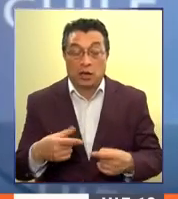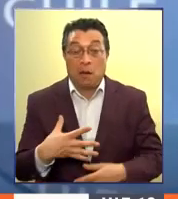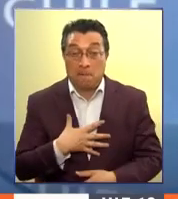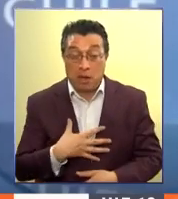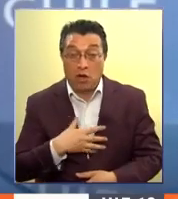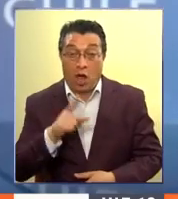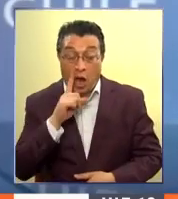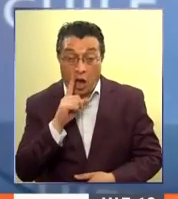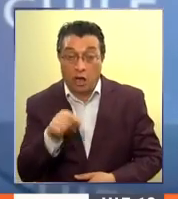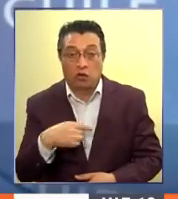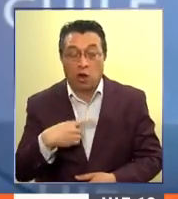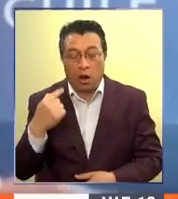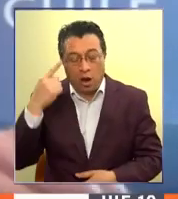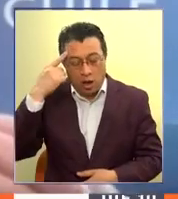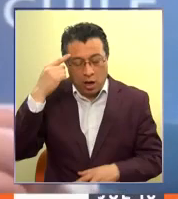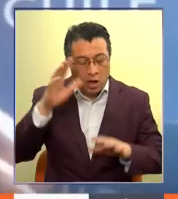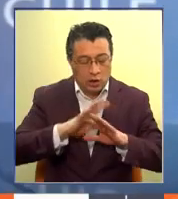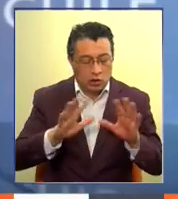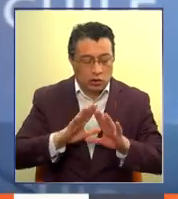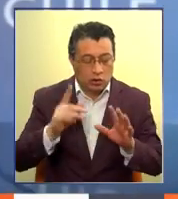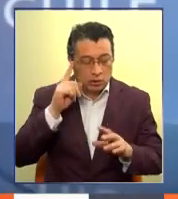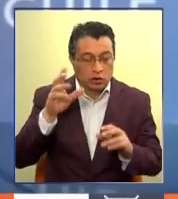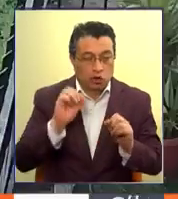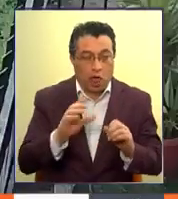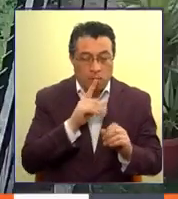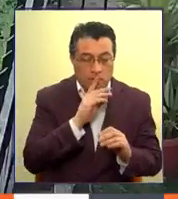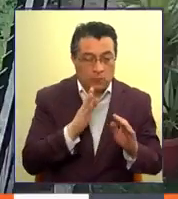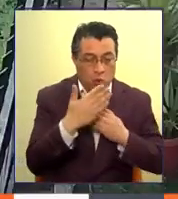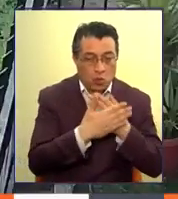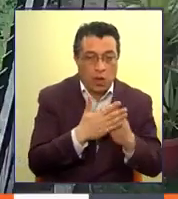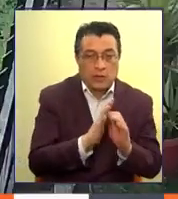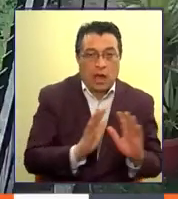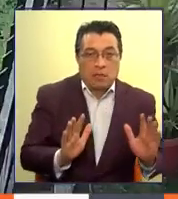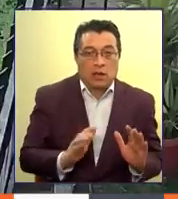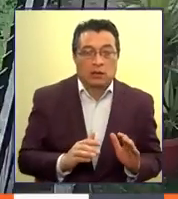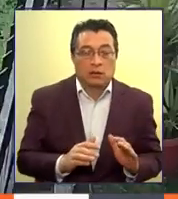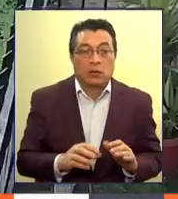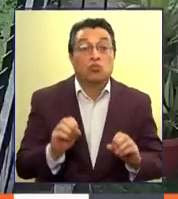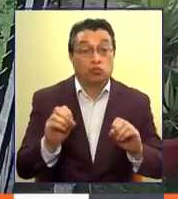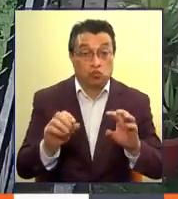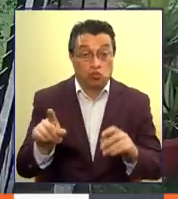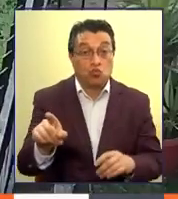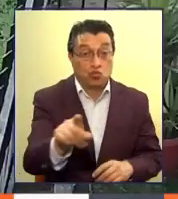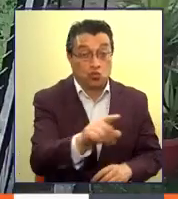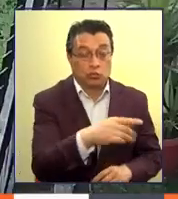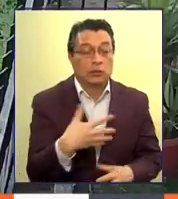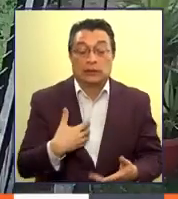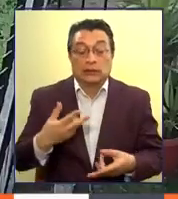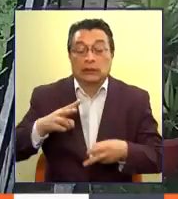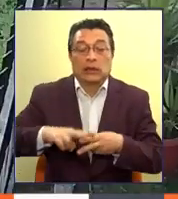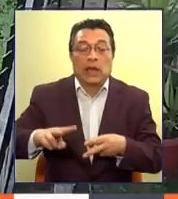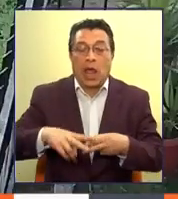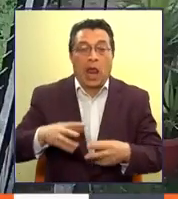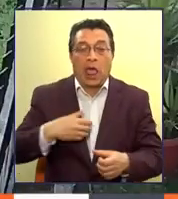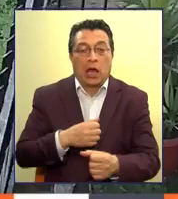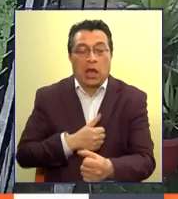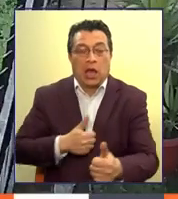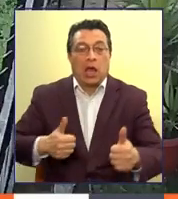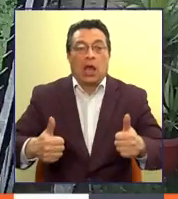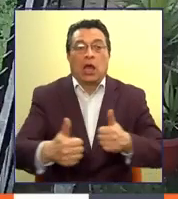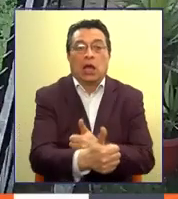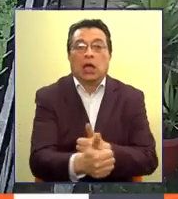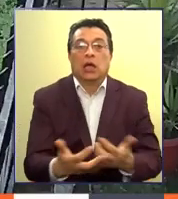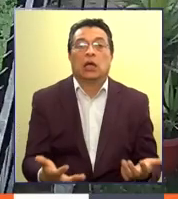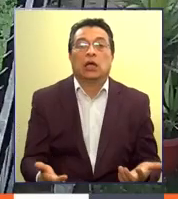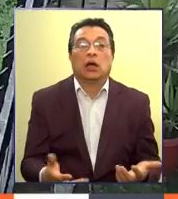con temor, yo no puedo pensar en nada más que estar centrado en protegerme. Y nos pasa a muchas pensar en qué haríamos nosotras. Pero cuando se